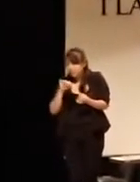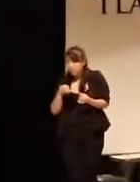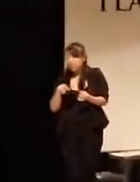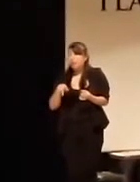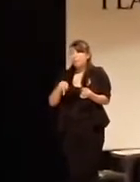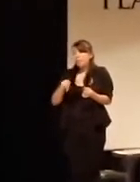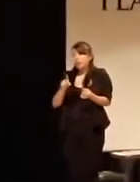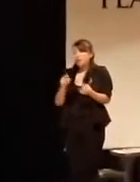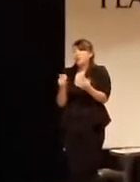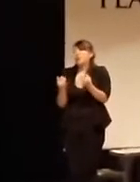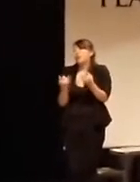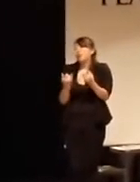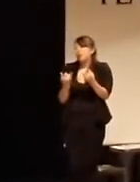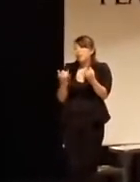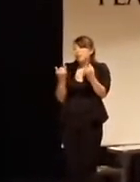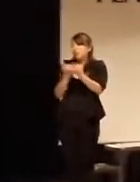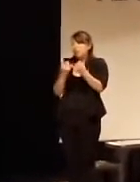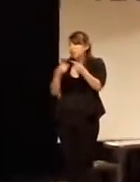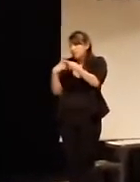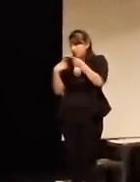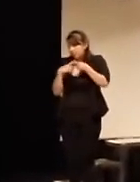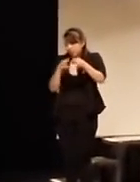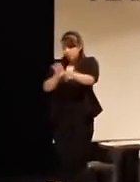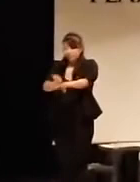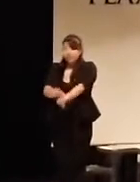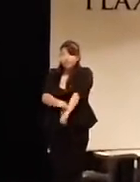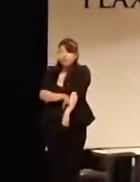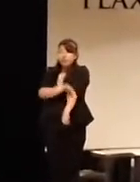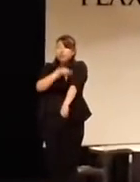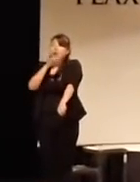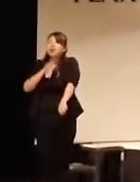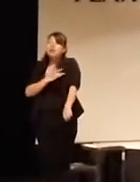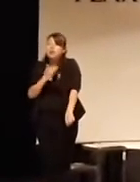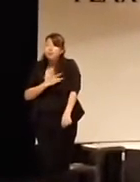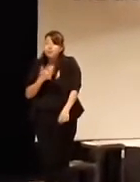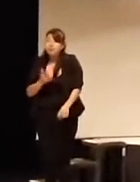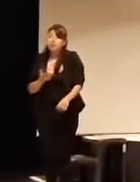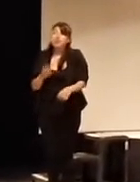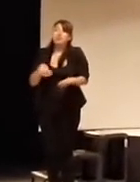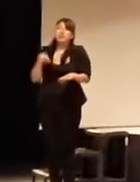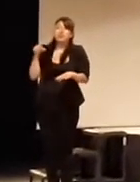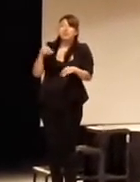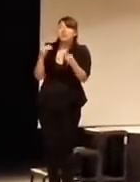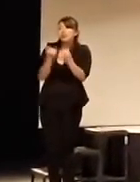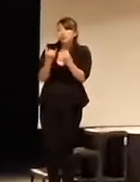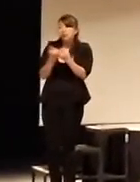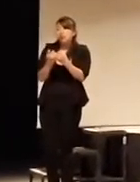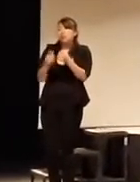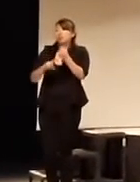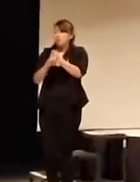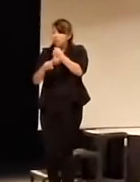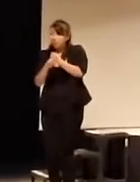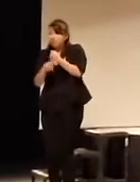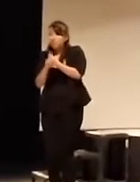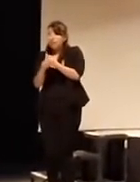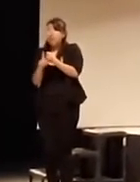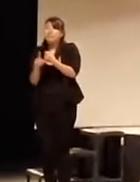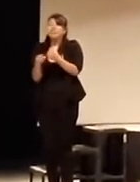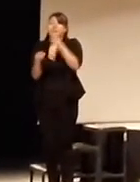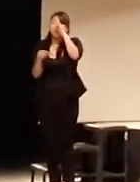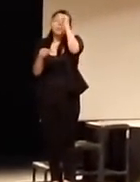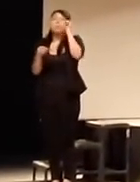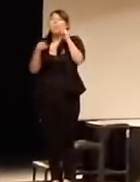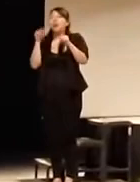tienen que contener los docentes cuando dentro de la escuela se desata un conflicto, cuando hay que